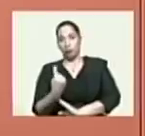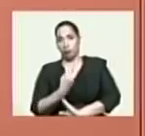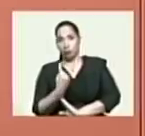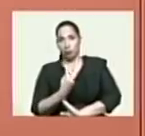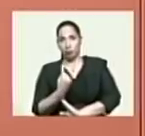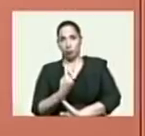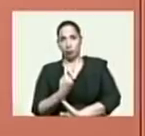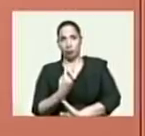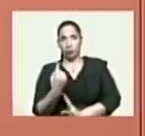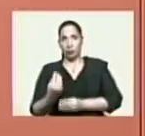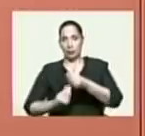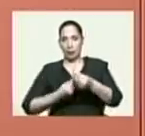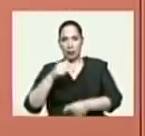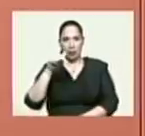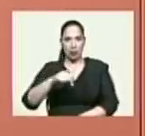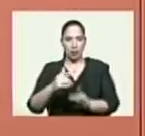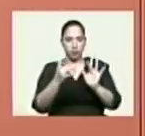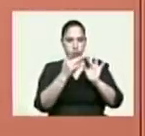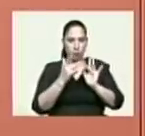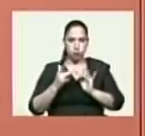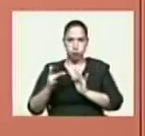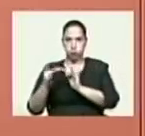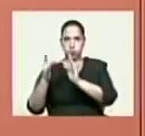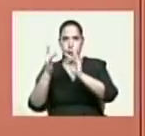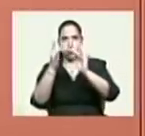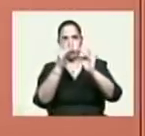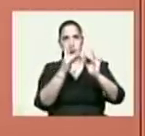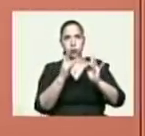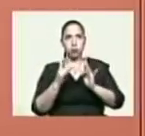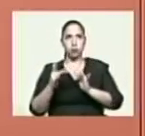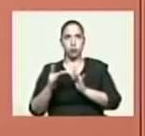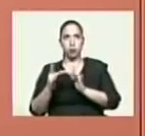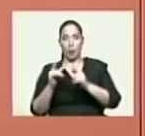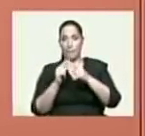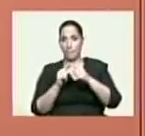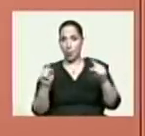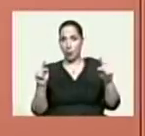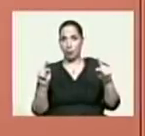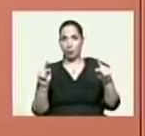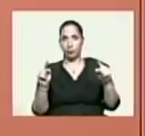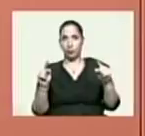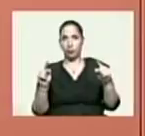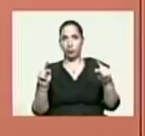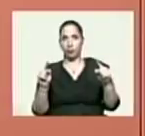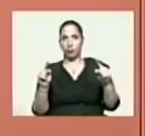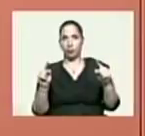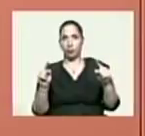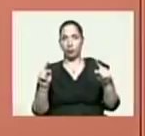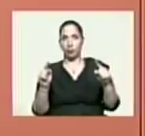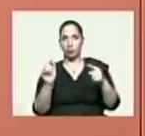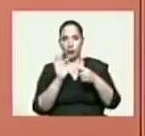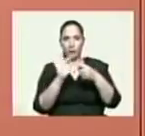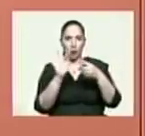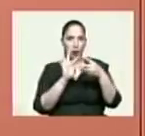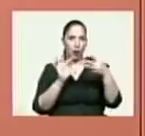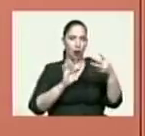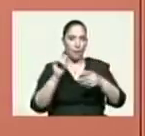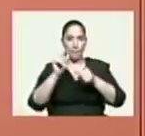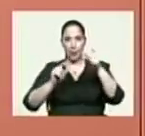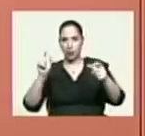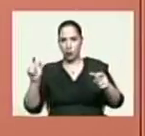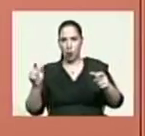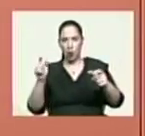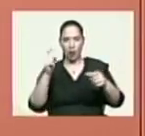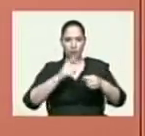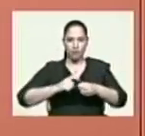se establece aquí ya los enlaces y la relación de los distintos factores y personas involucradas en el golpe de